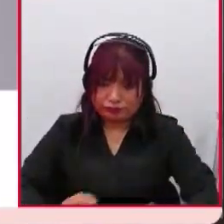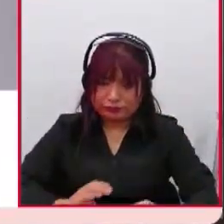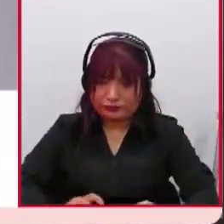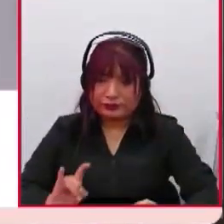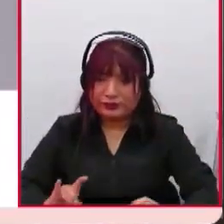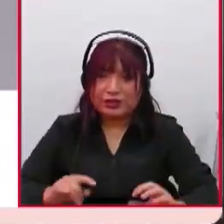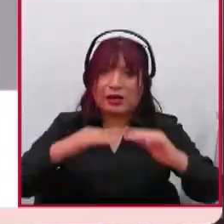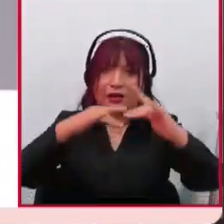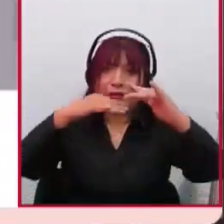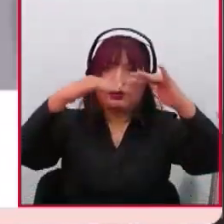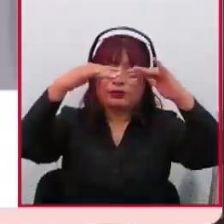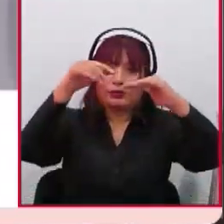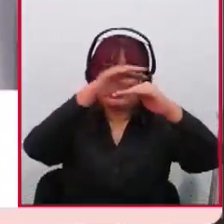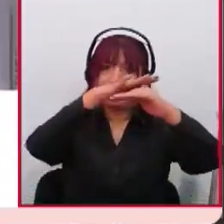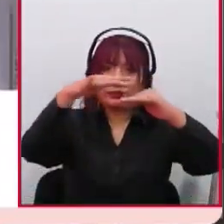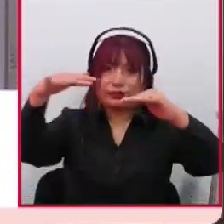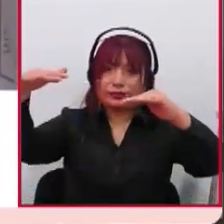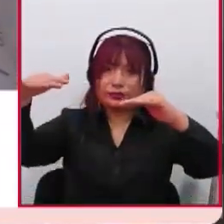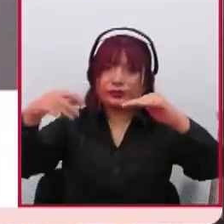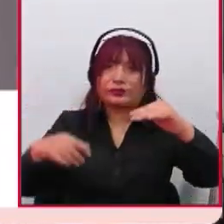En el momento que usted estuvo explicando,